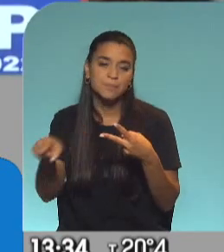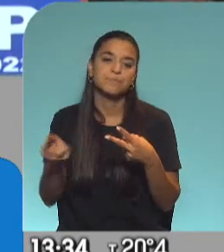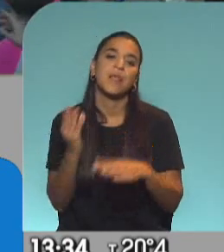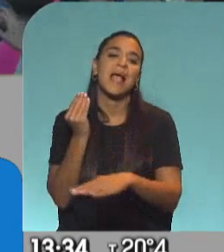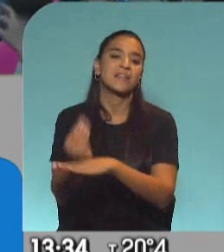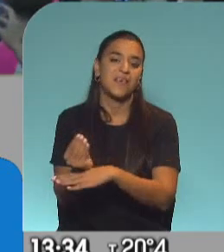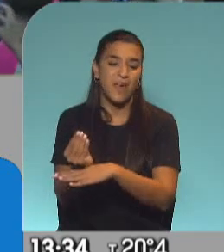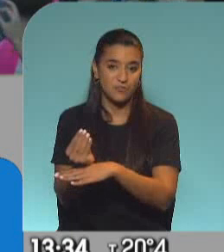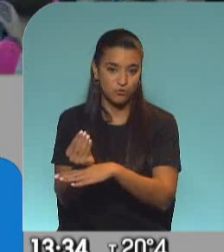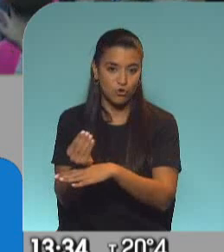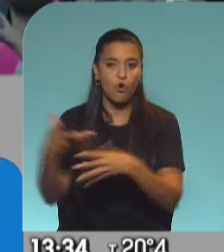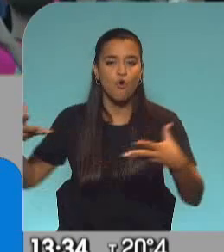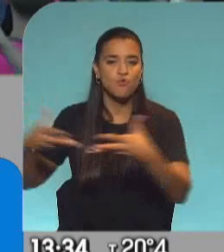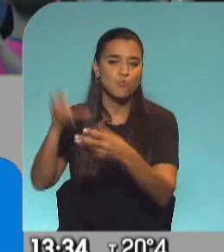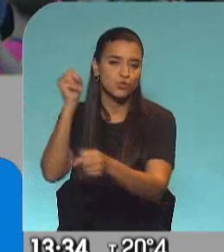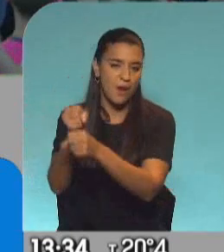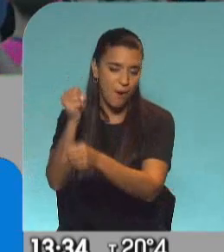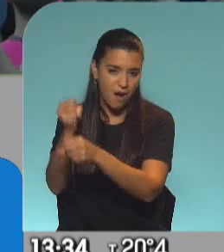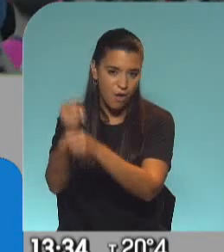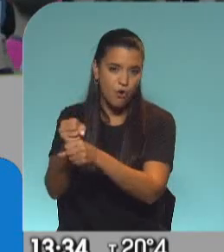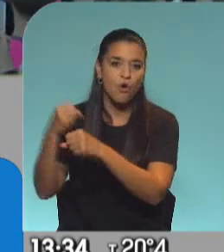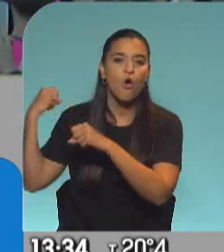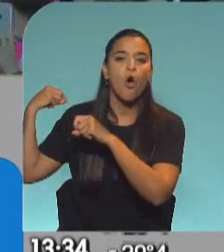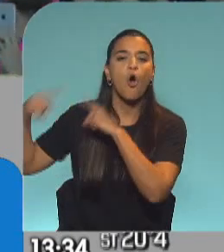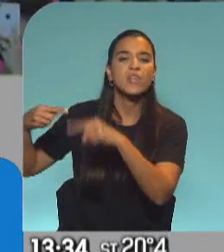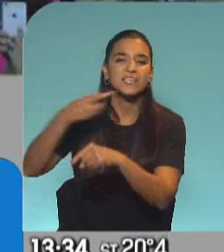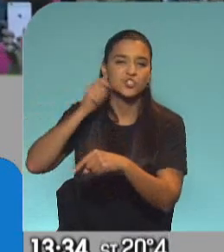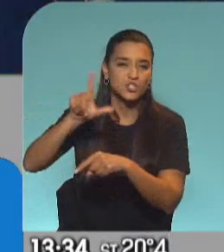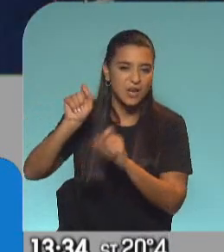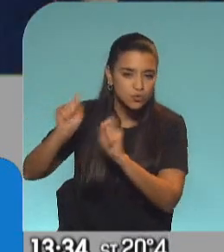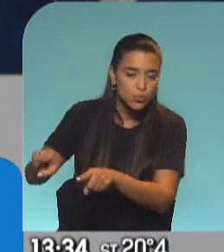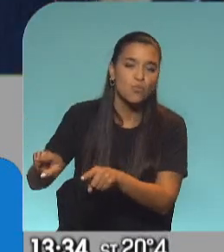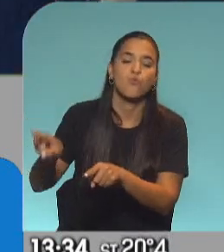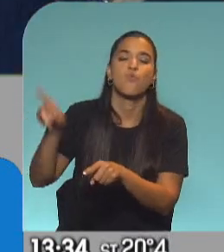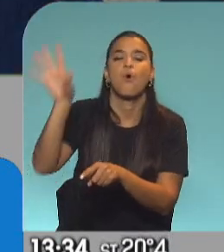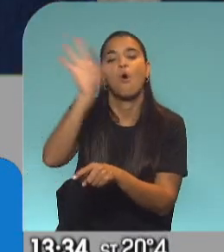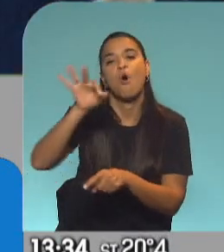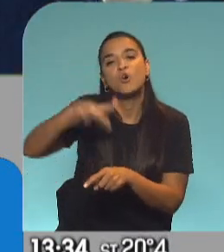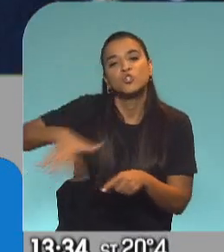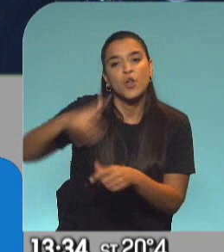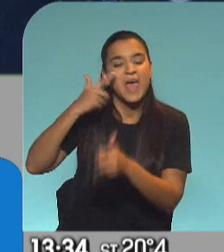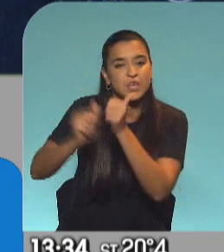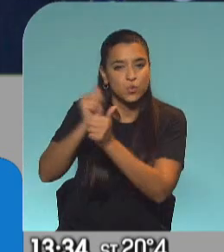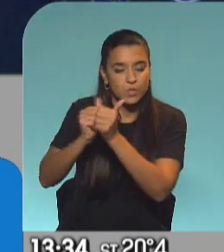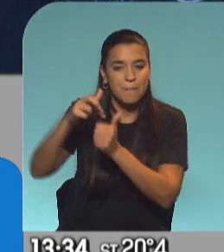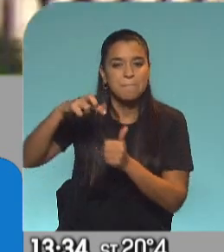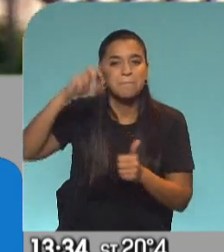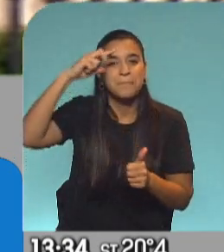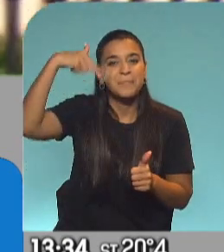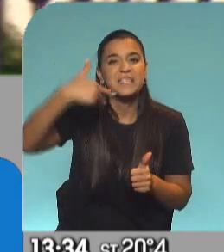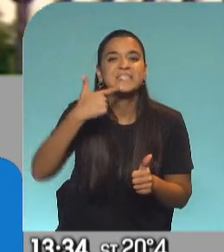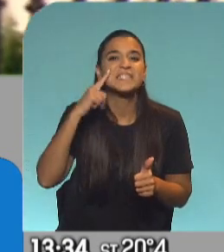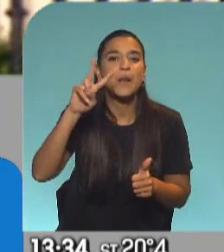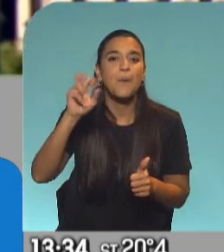candidato de la clase trabajadora por sus orígenes sociales, de la zona industrial de Pensilvania, demuestra